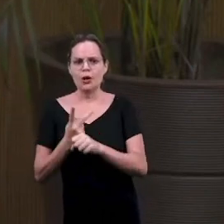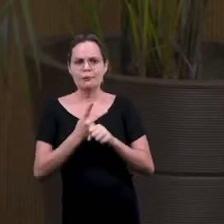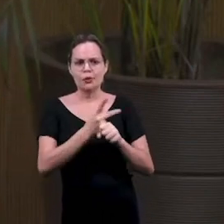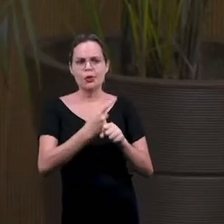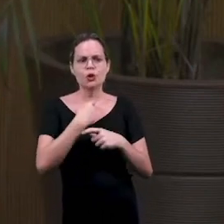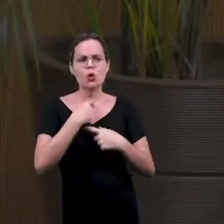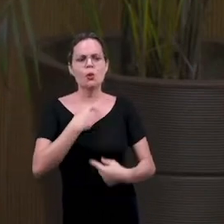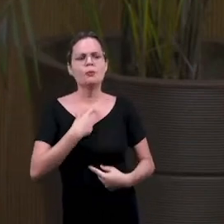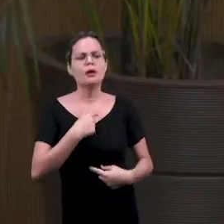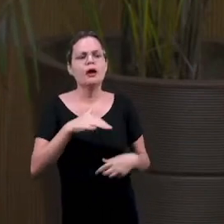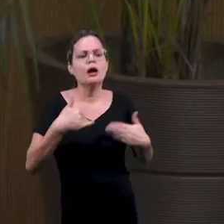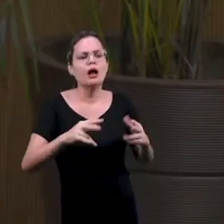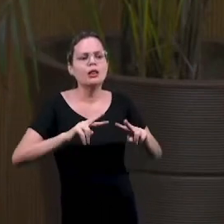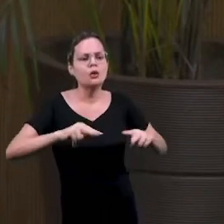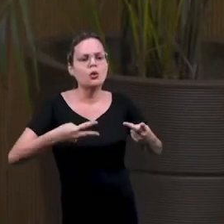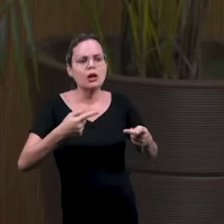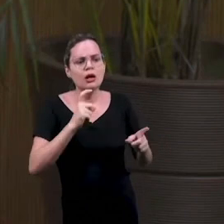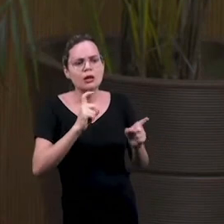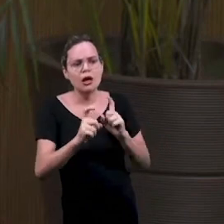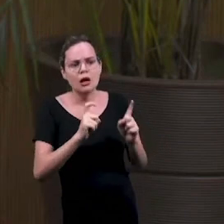Él está ansioso